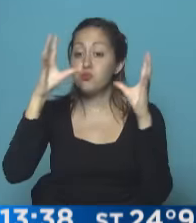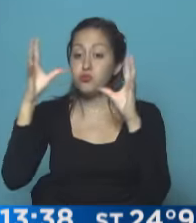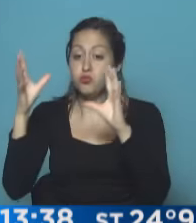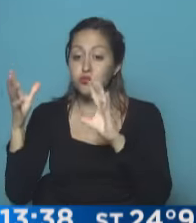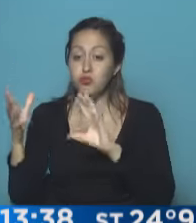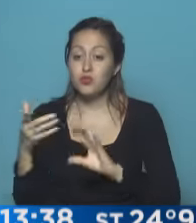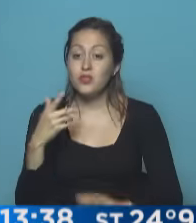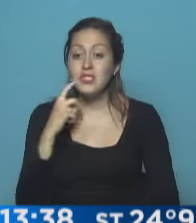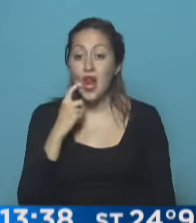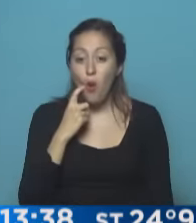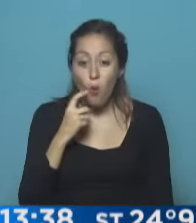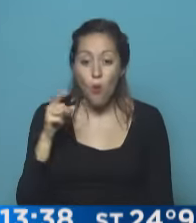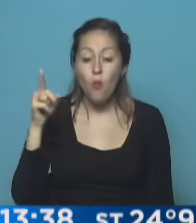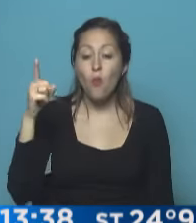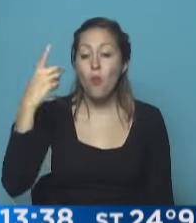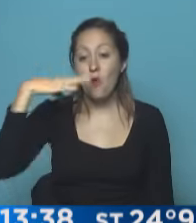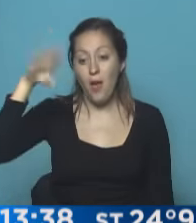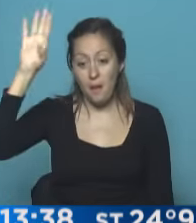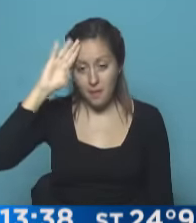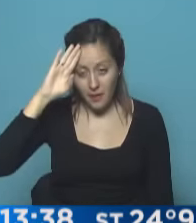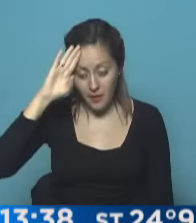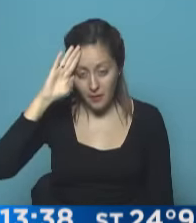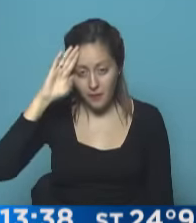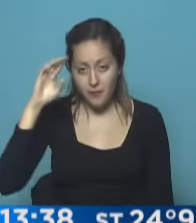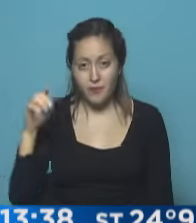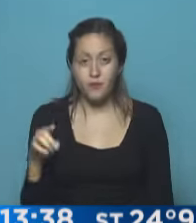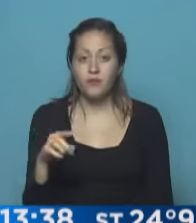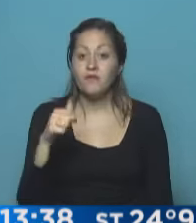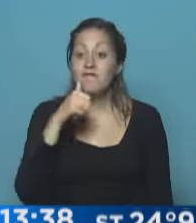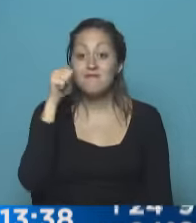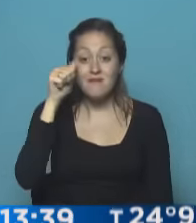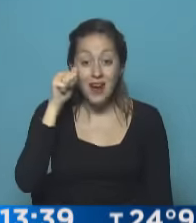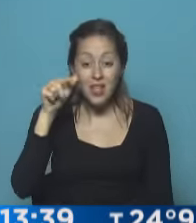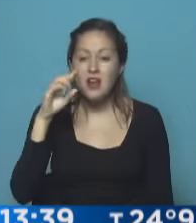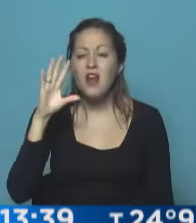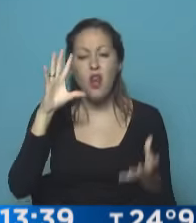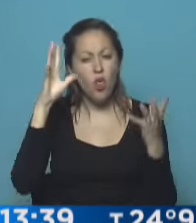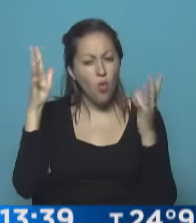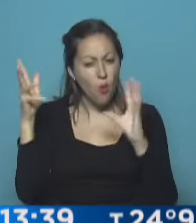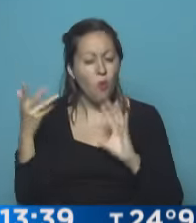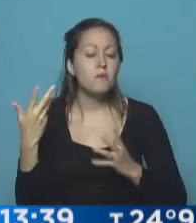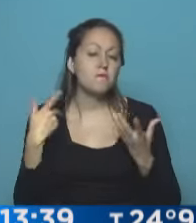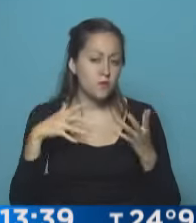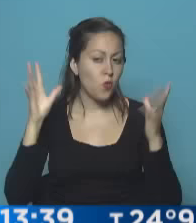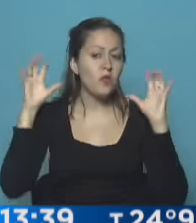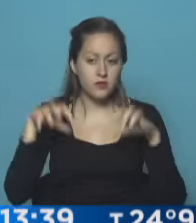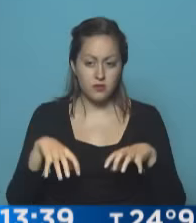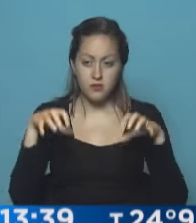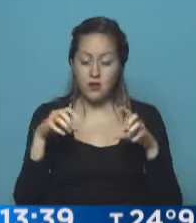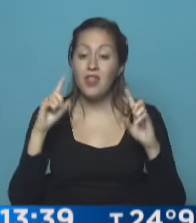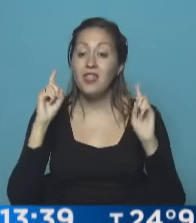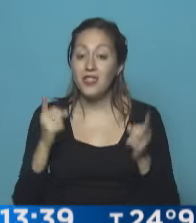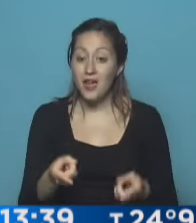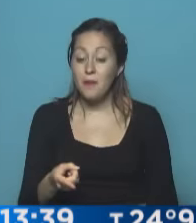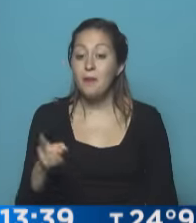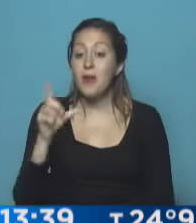y el sur de la provincia de La Pampa. Costa Atlántica, nubosidad, alguna precipitación. También en el noreste